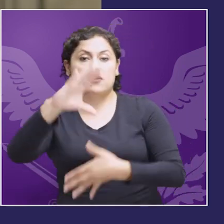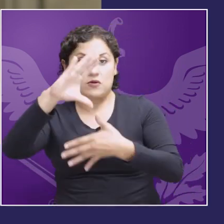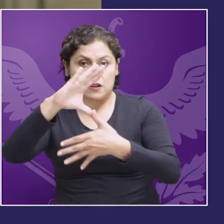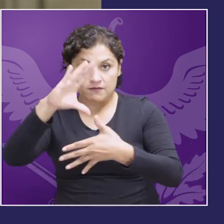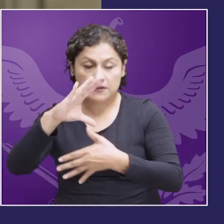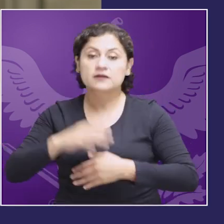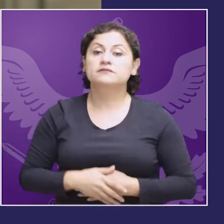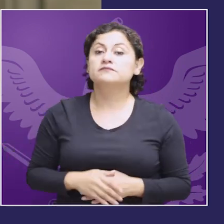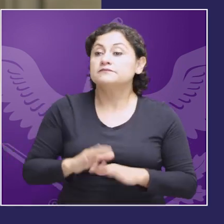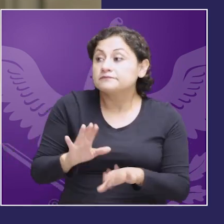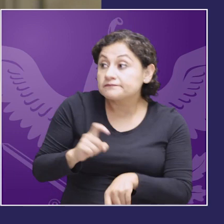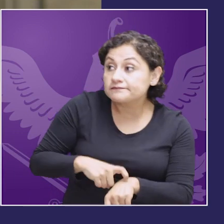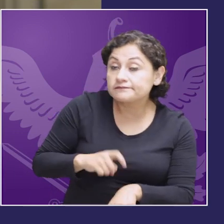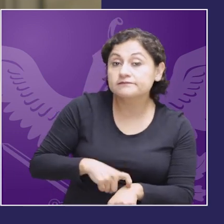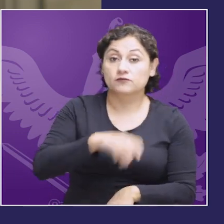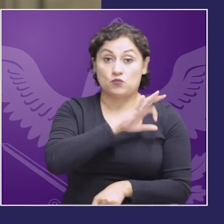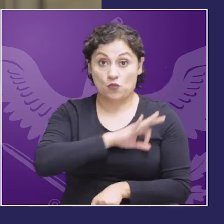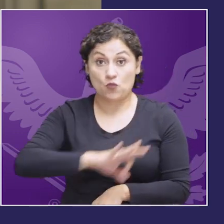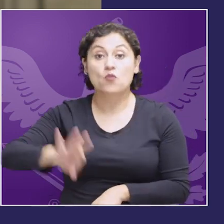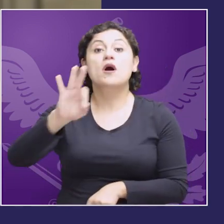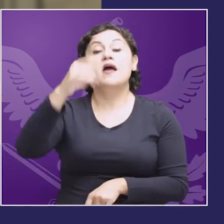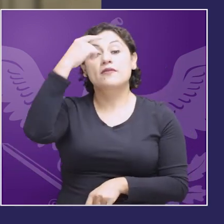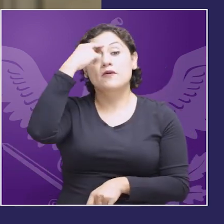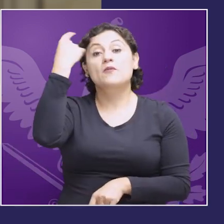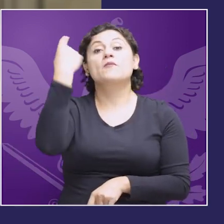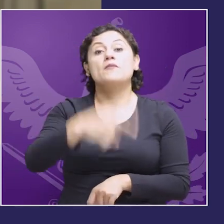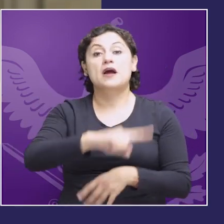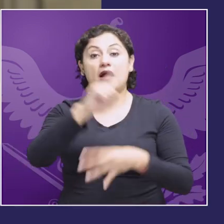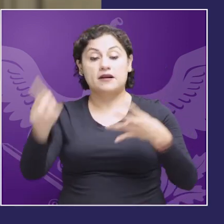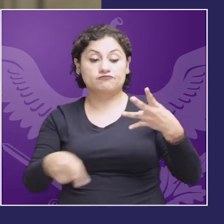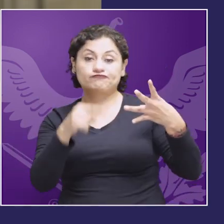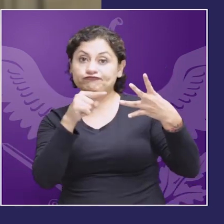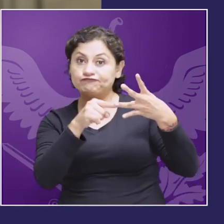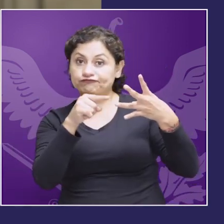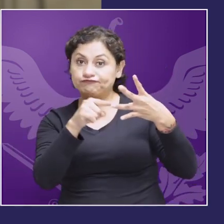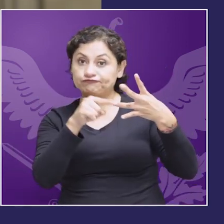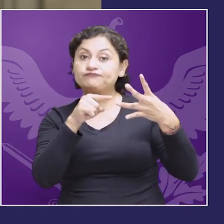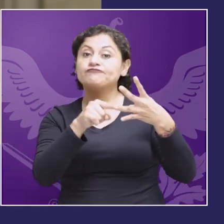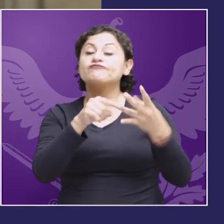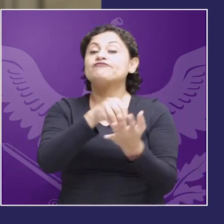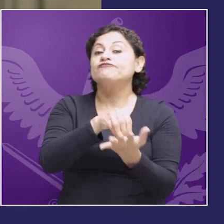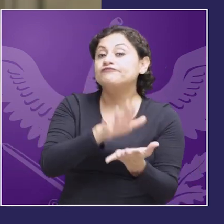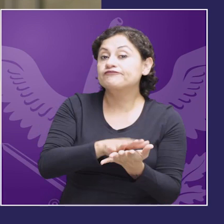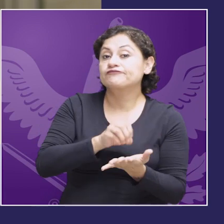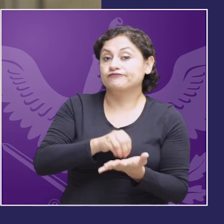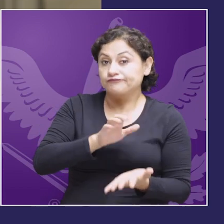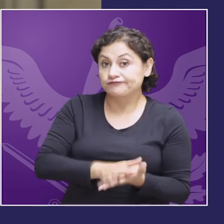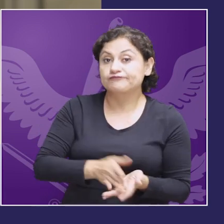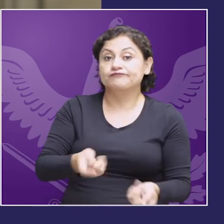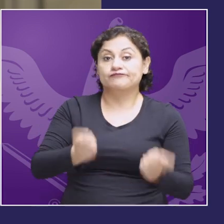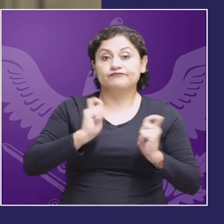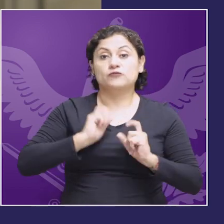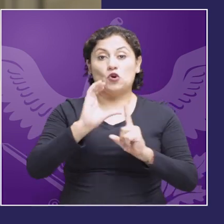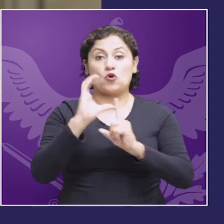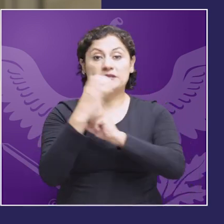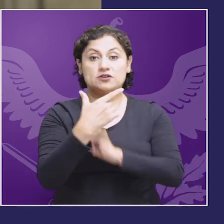muy puntualmente, si tengo algún tiempo, al registro a la Comisión de Género,